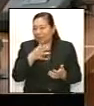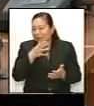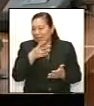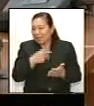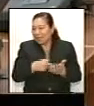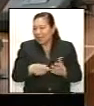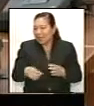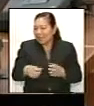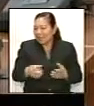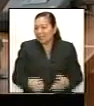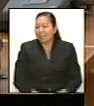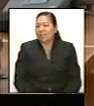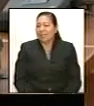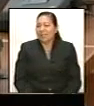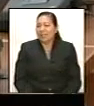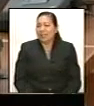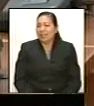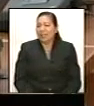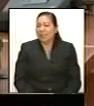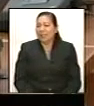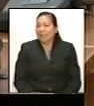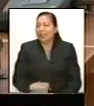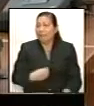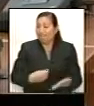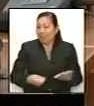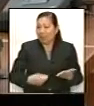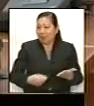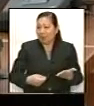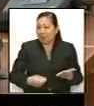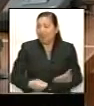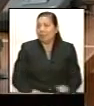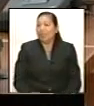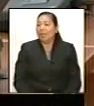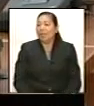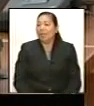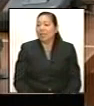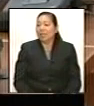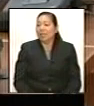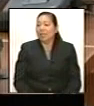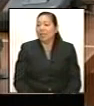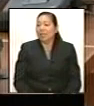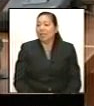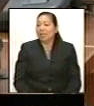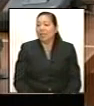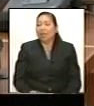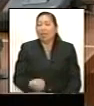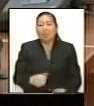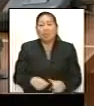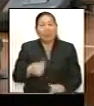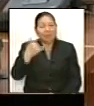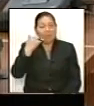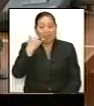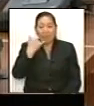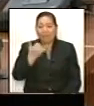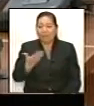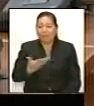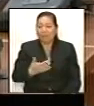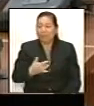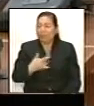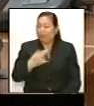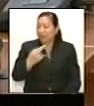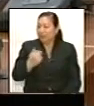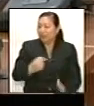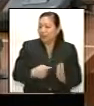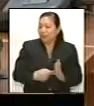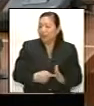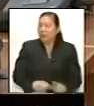hacer, porque además en mi firma del correo está mi número de teléfono, entonces me sentía muy